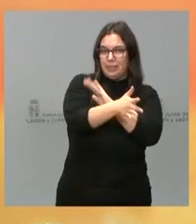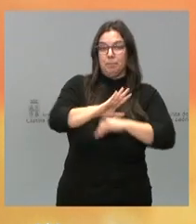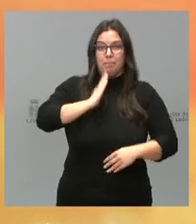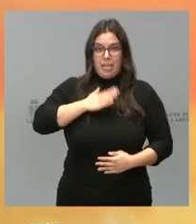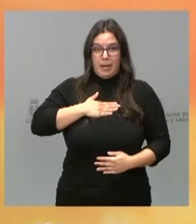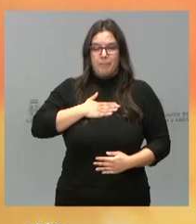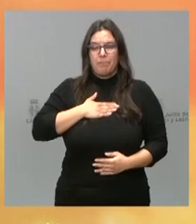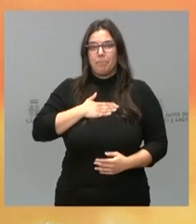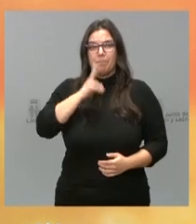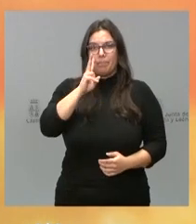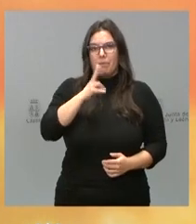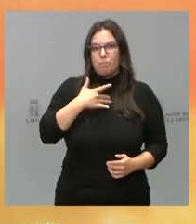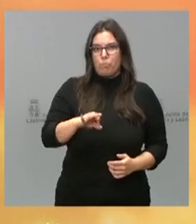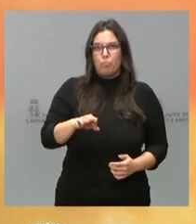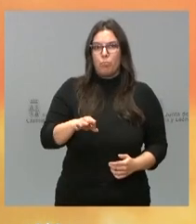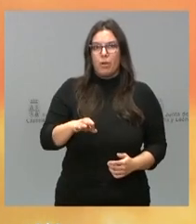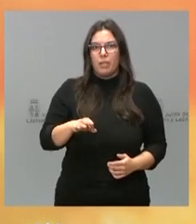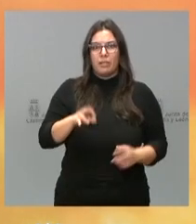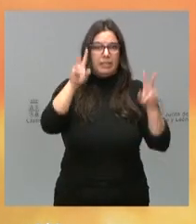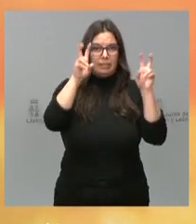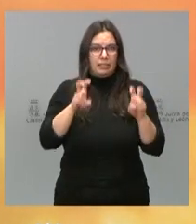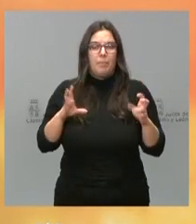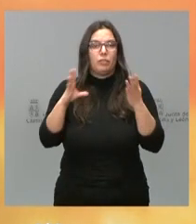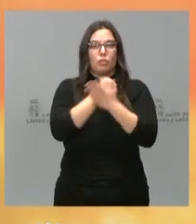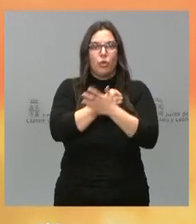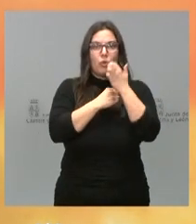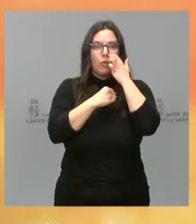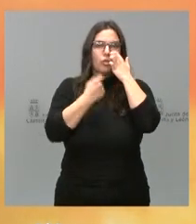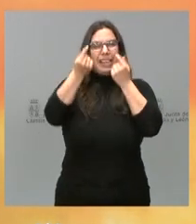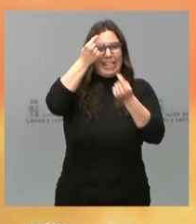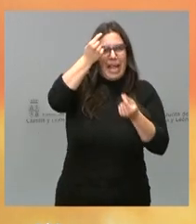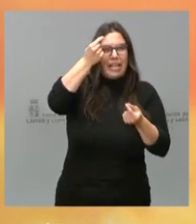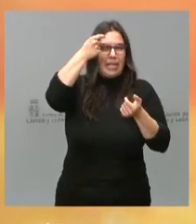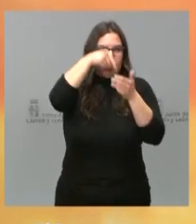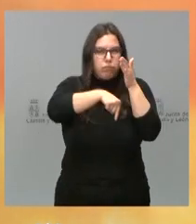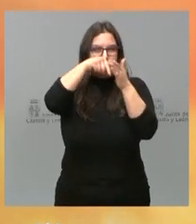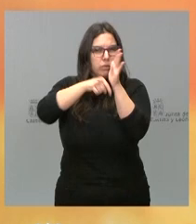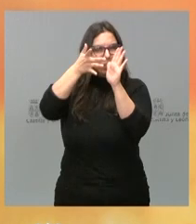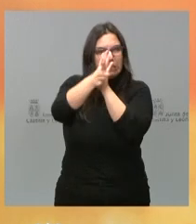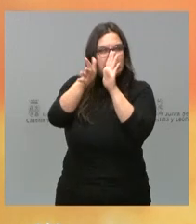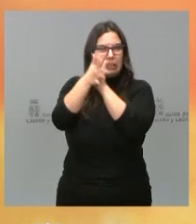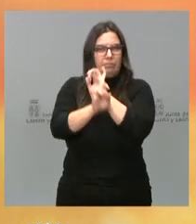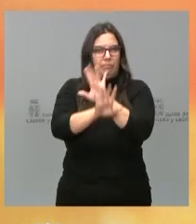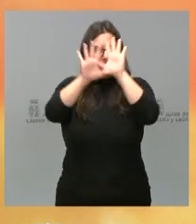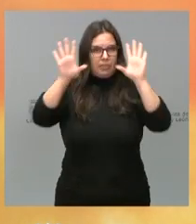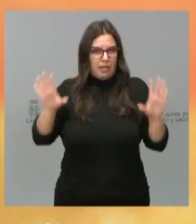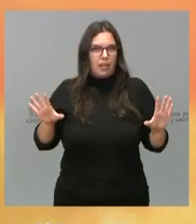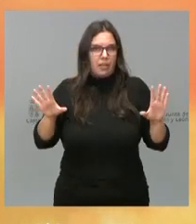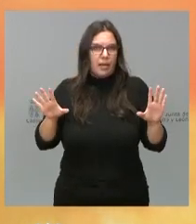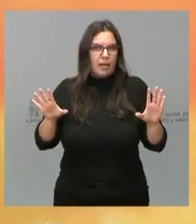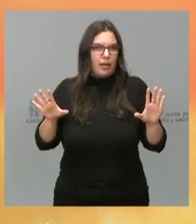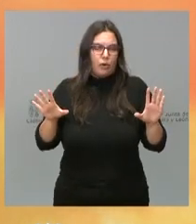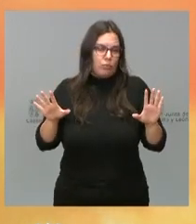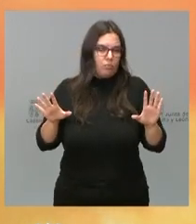se van a publicar y todas estas cuestiones ya que con más precisión se aclararán y